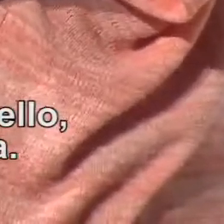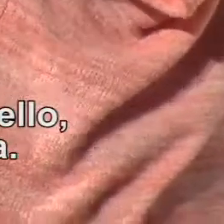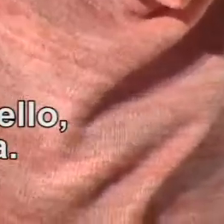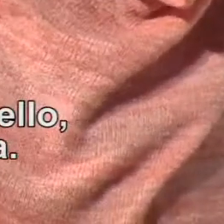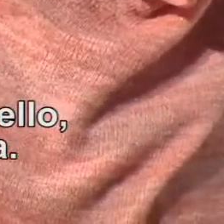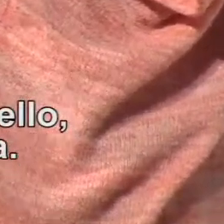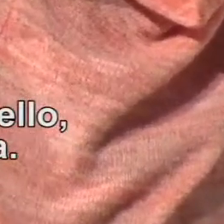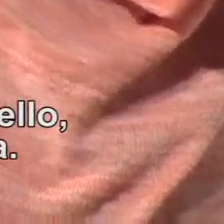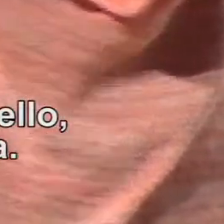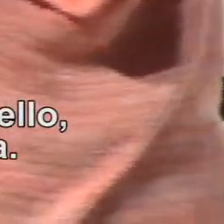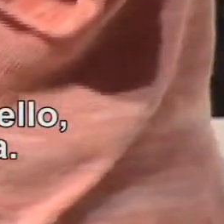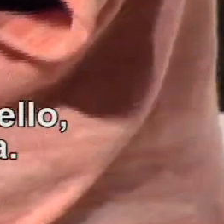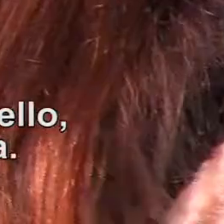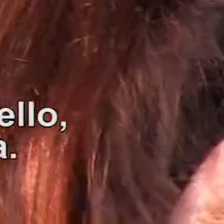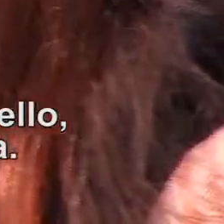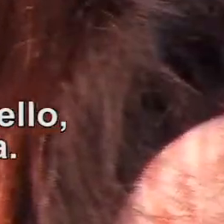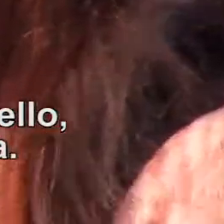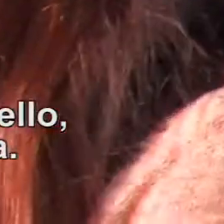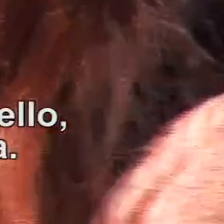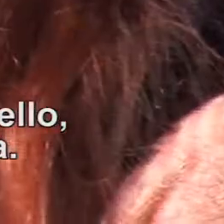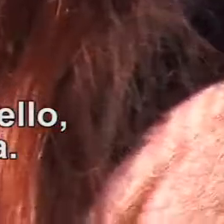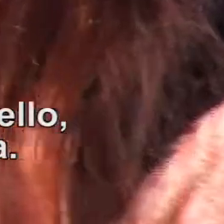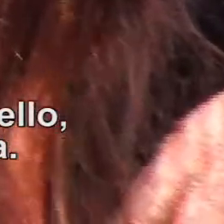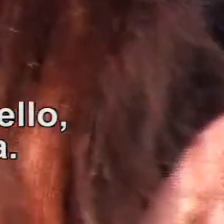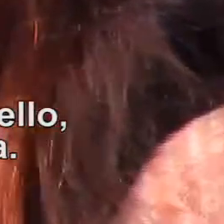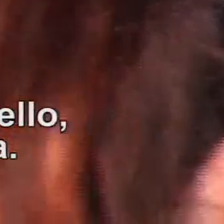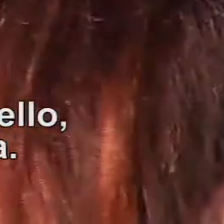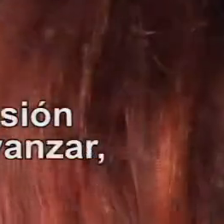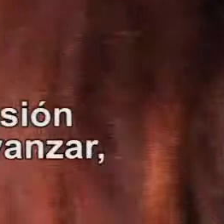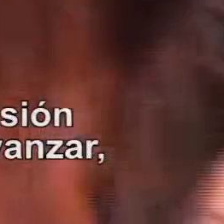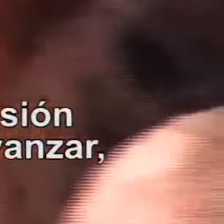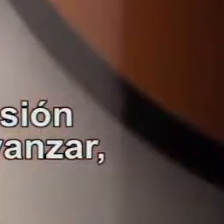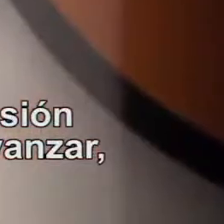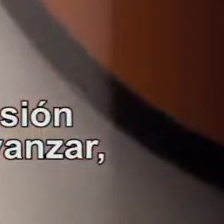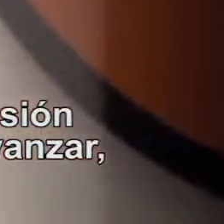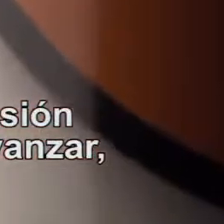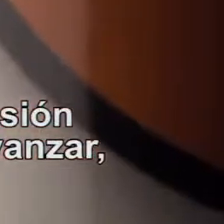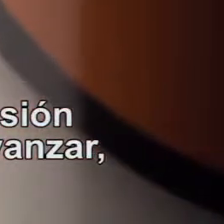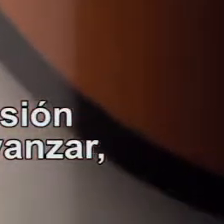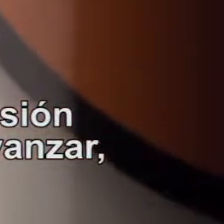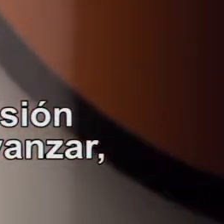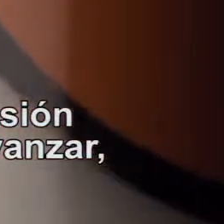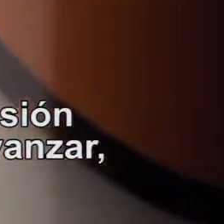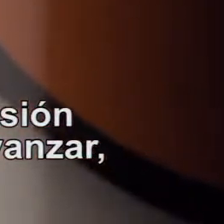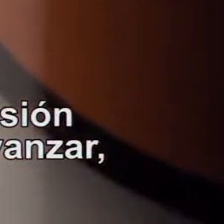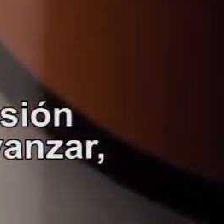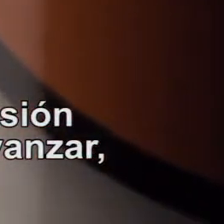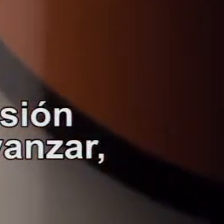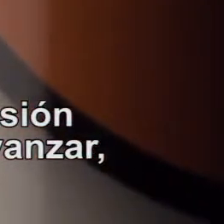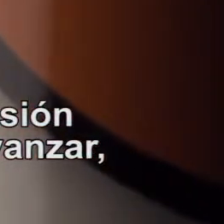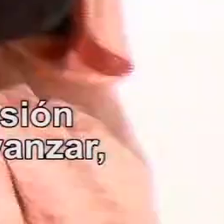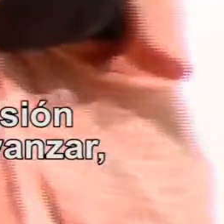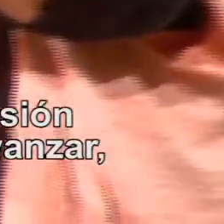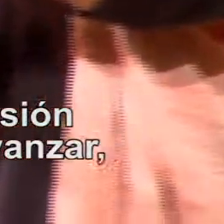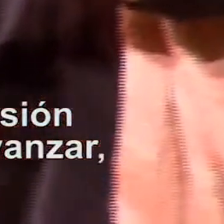esto no siempre nacemos con ello, o si nacemos con ello se nos olvida. Una escuela de ciudadanía es una ocasión para